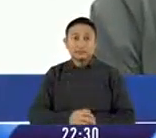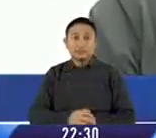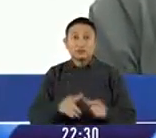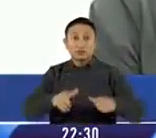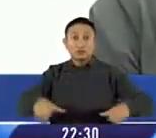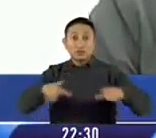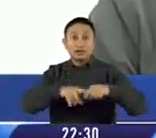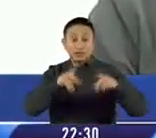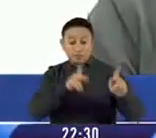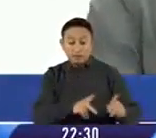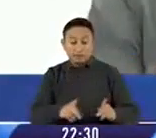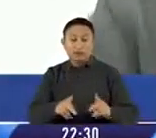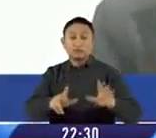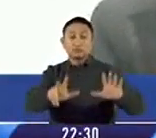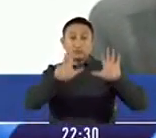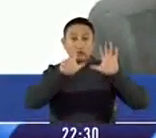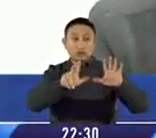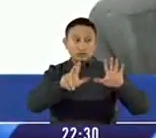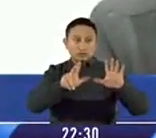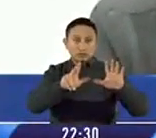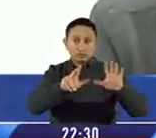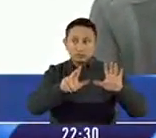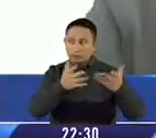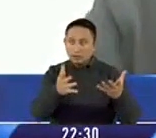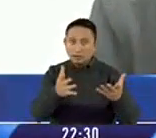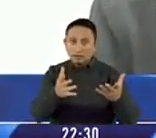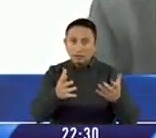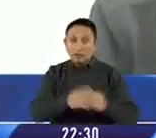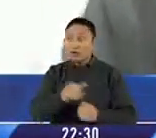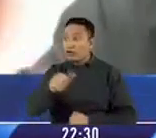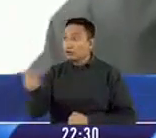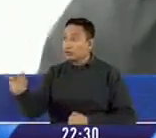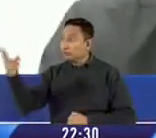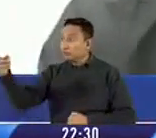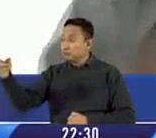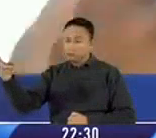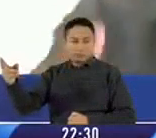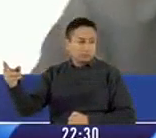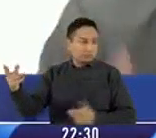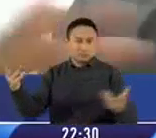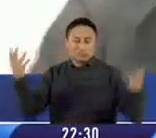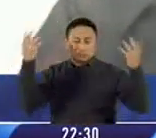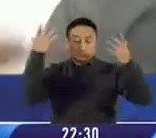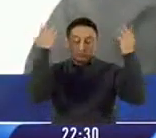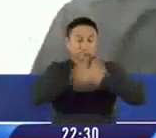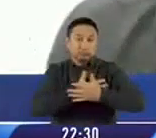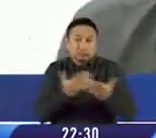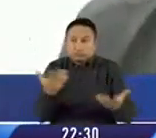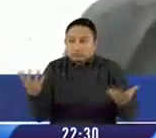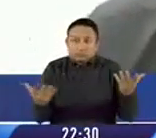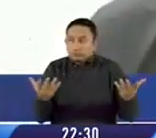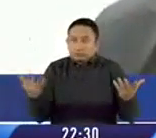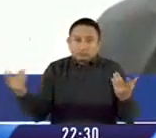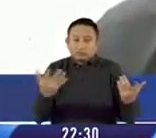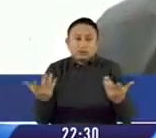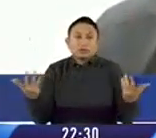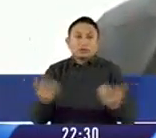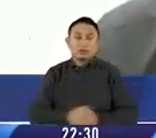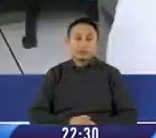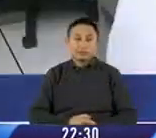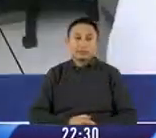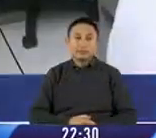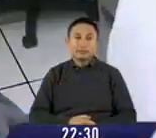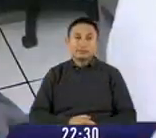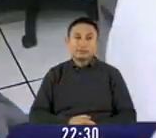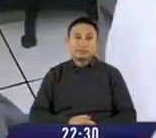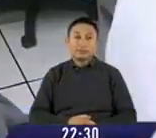teníamos planificado que eran las 8, no se cortó a las 8. Y los que no estaban planificados y que se corte. Entonces, nos generó una incertidumbre y un despliegue de personal.